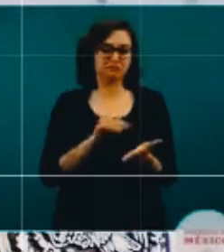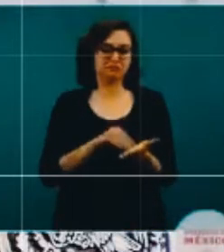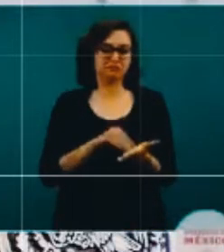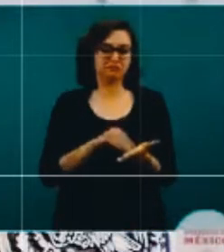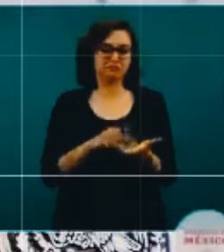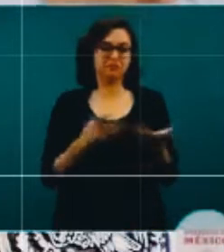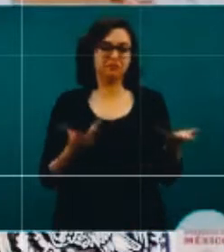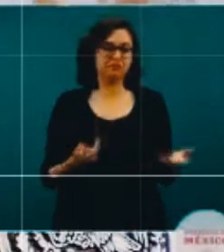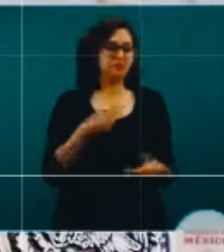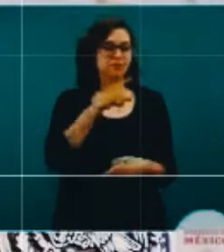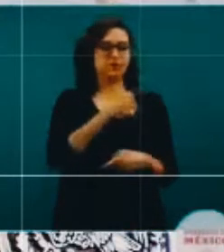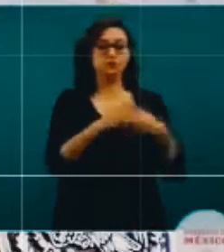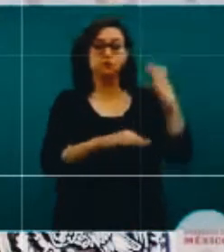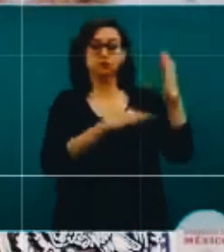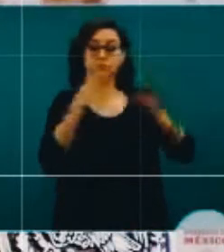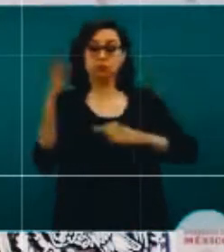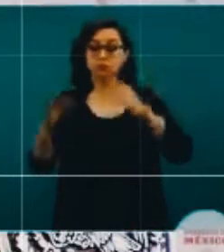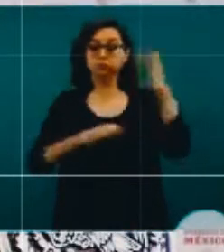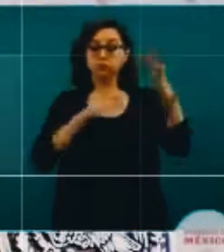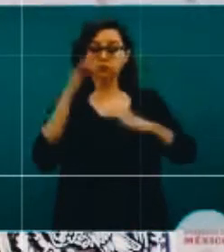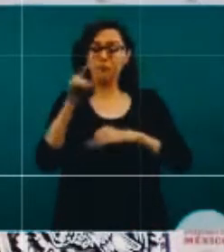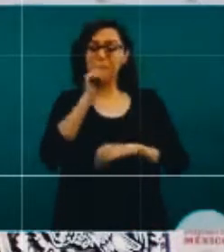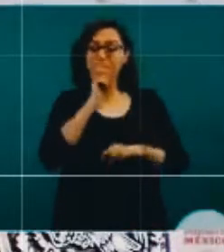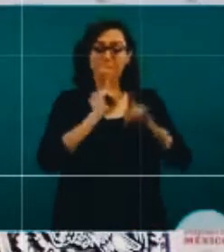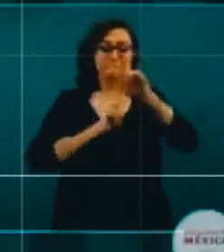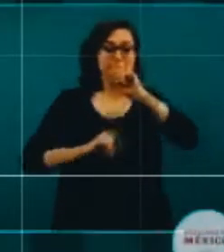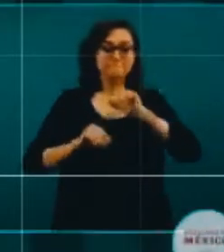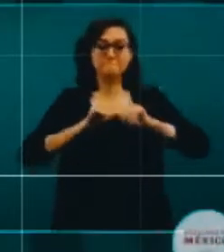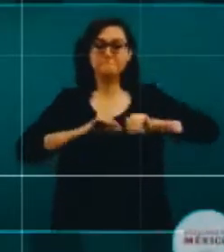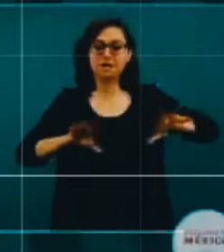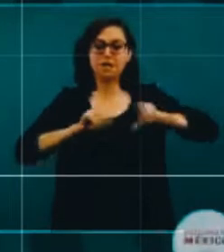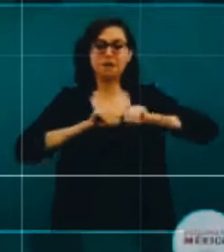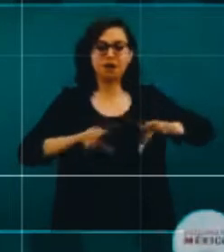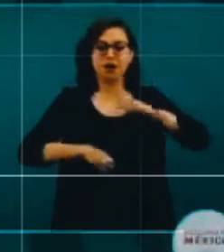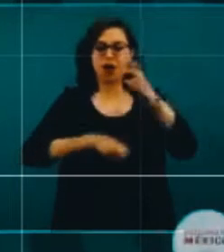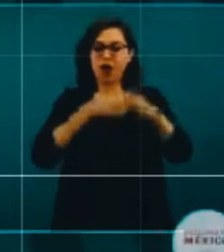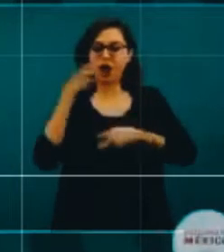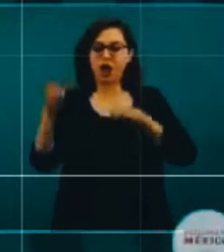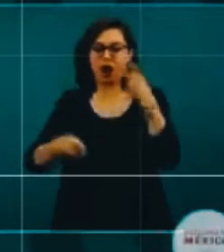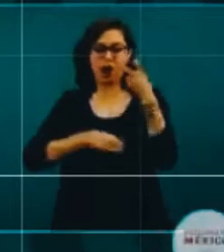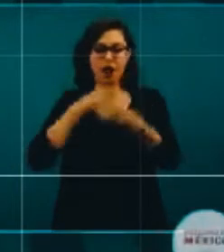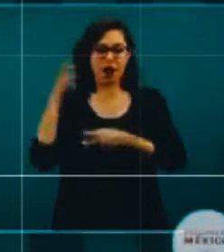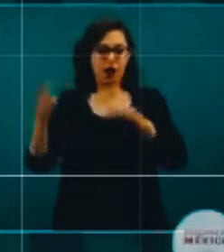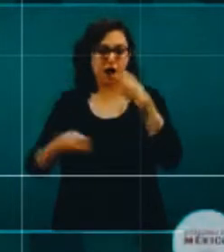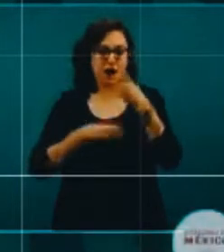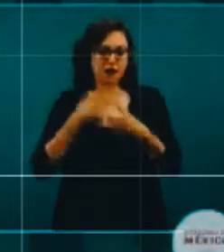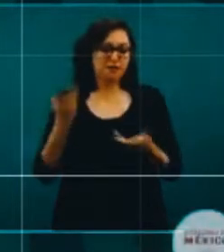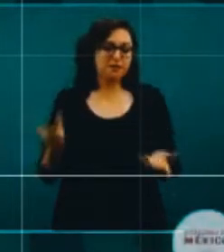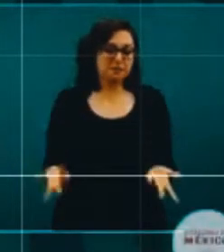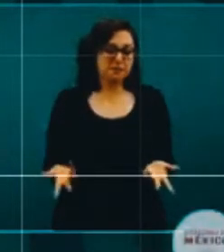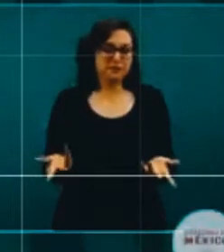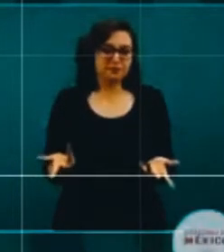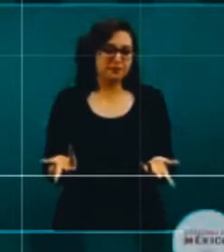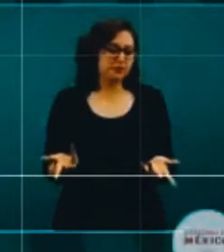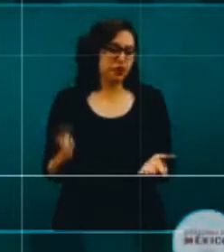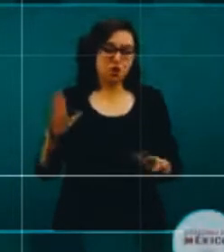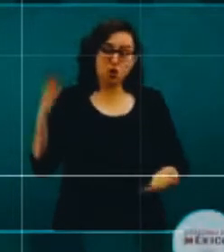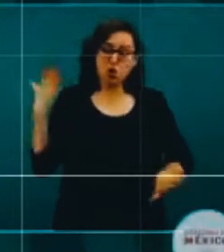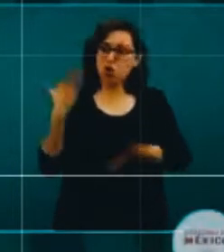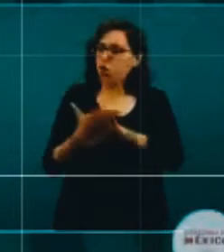pues con las campañas de desprestigio, destruían a los